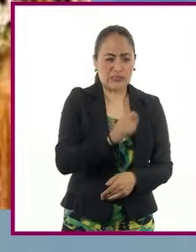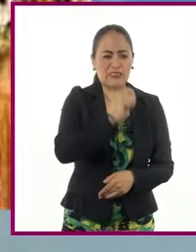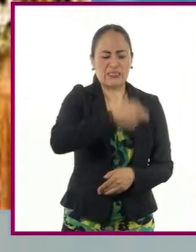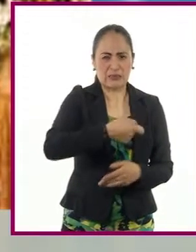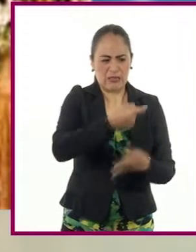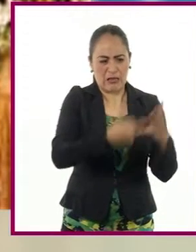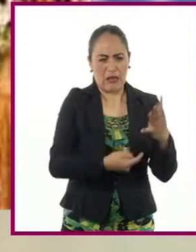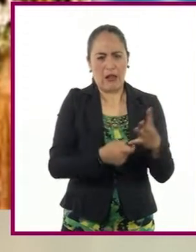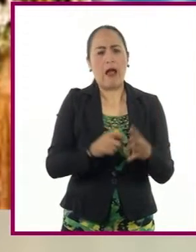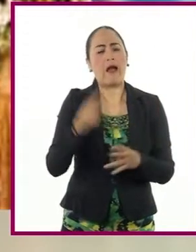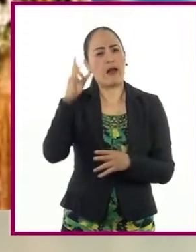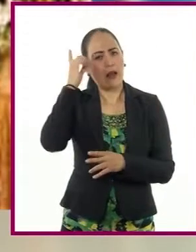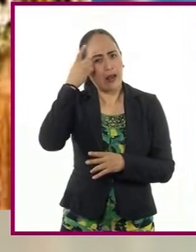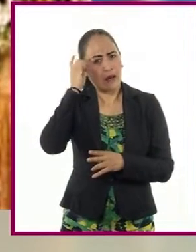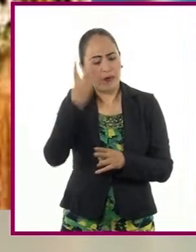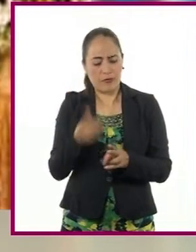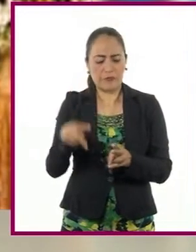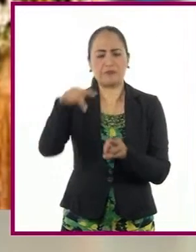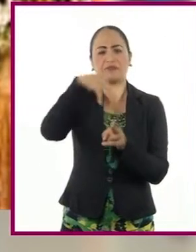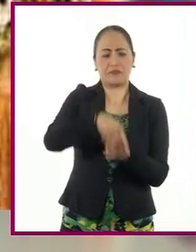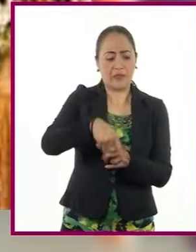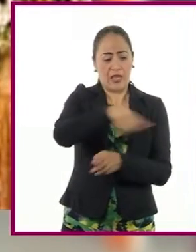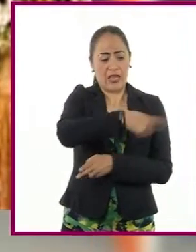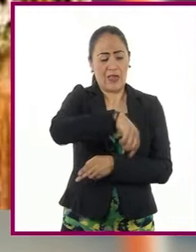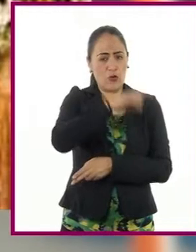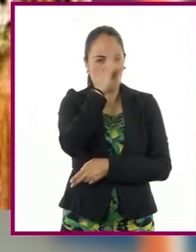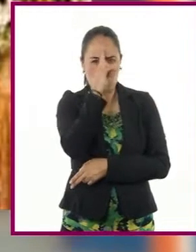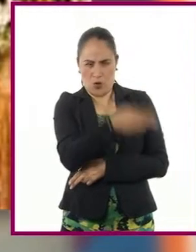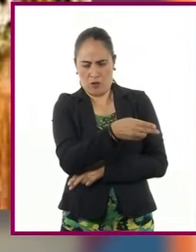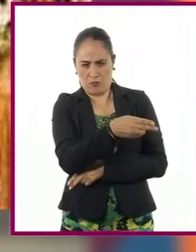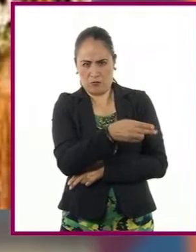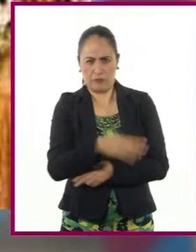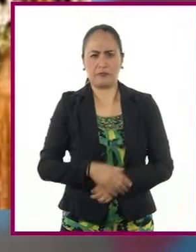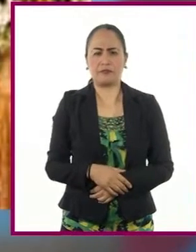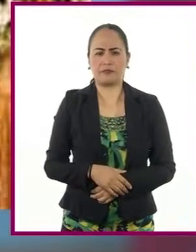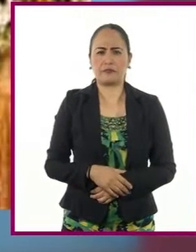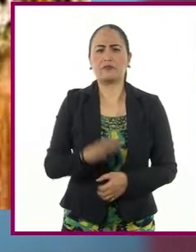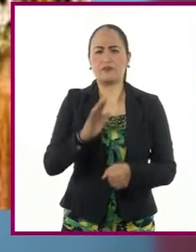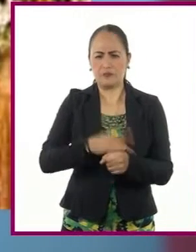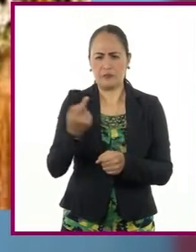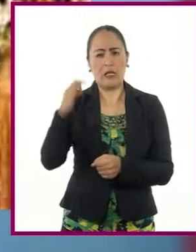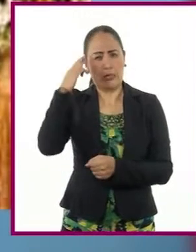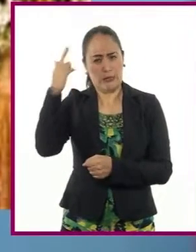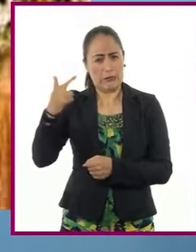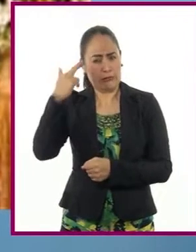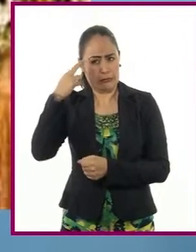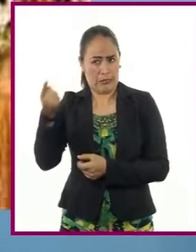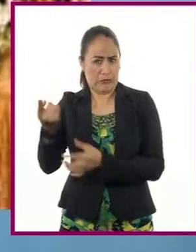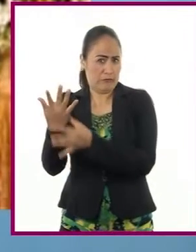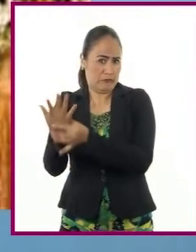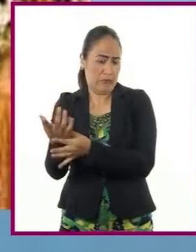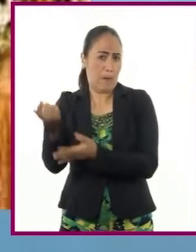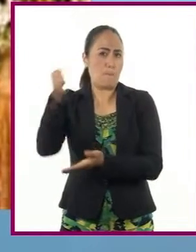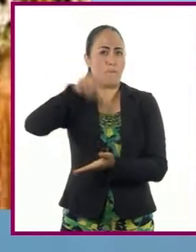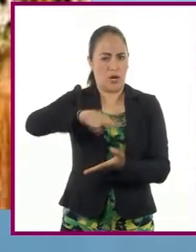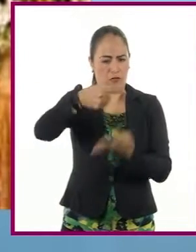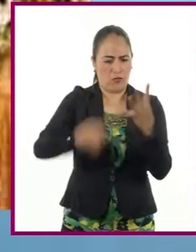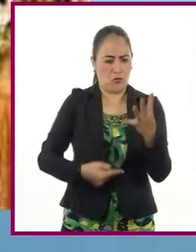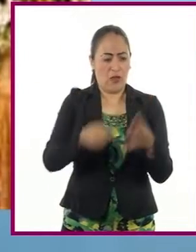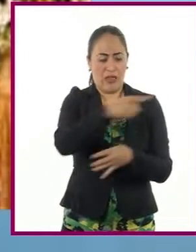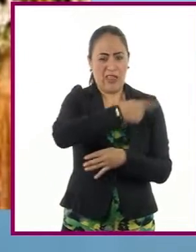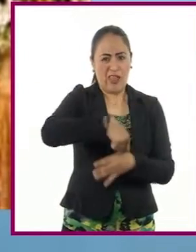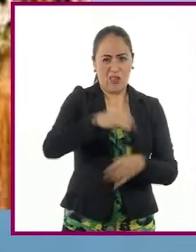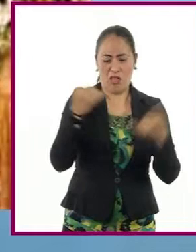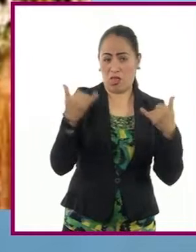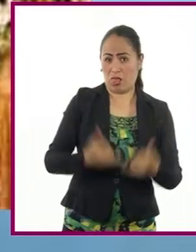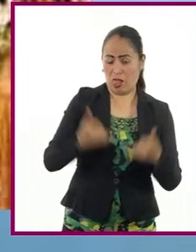caballo. Esta práctica estaba prohibida para ellos por un edicto real, y el desacato podía acarrear